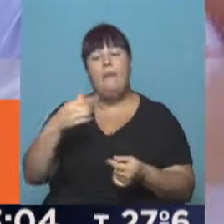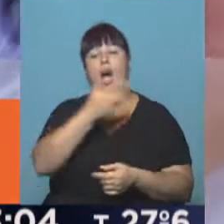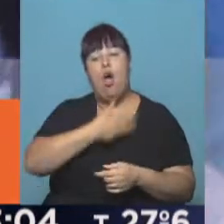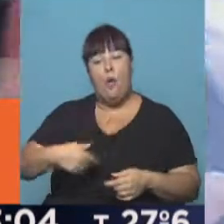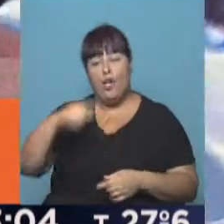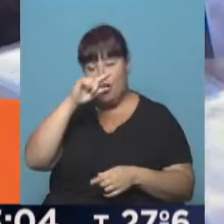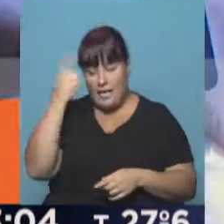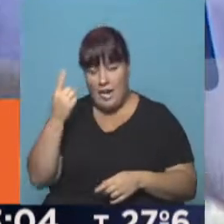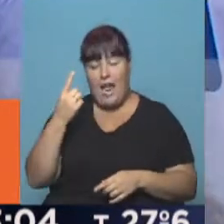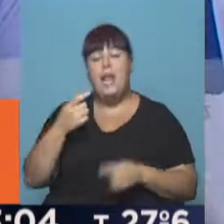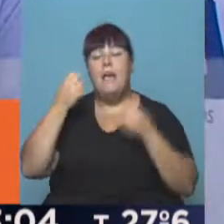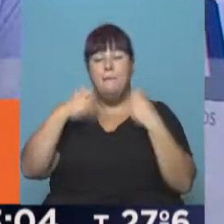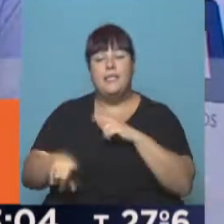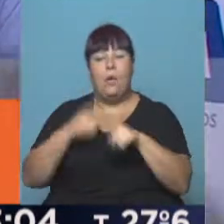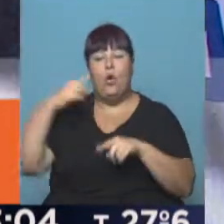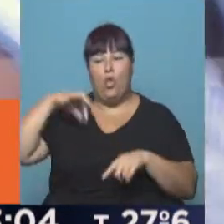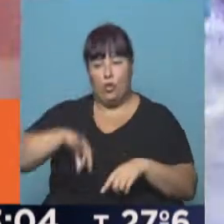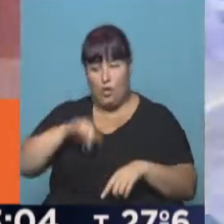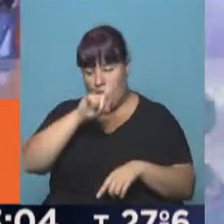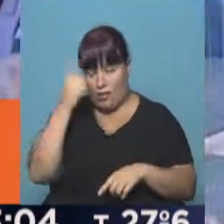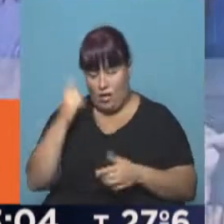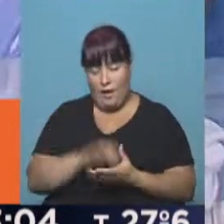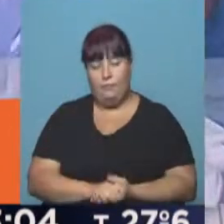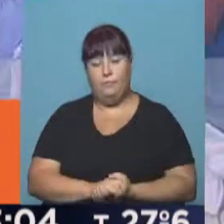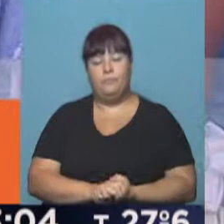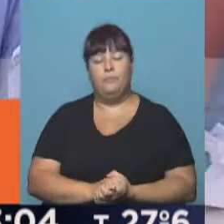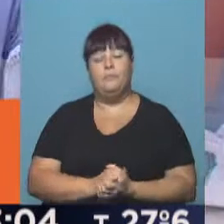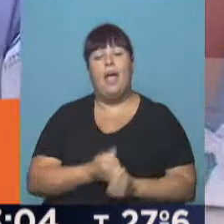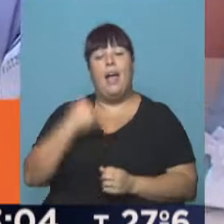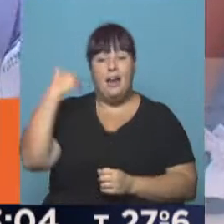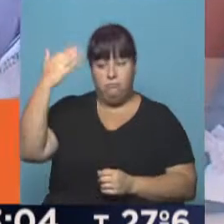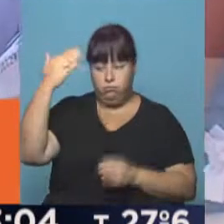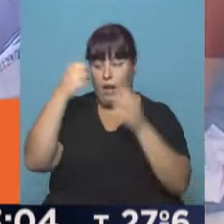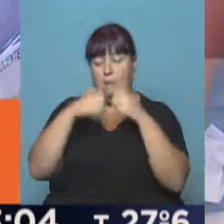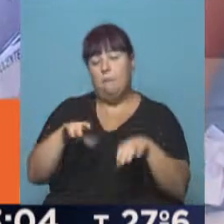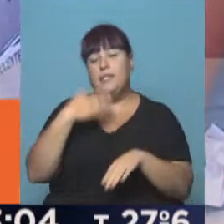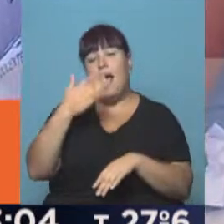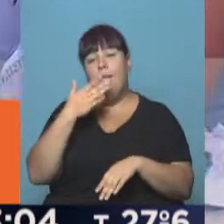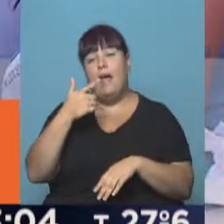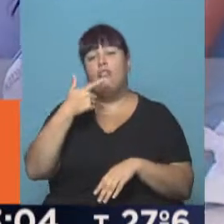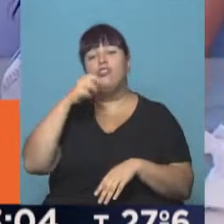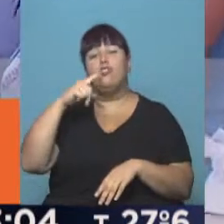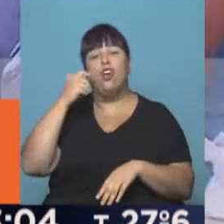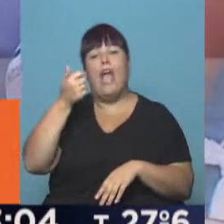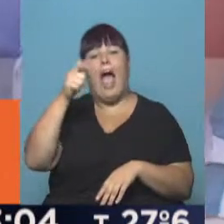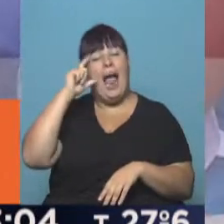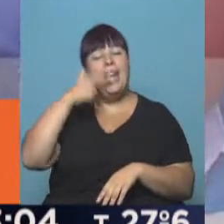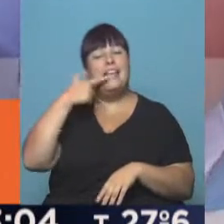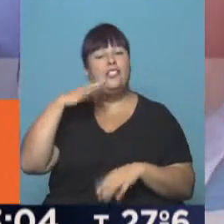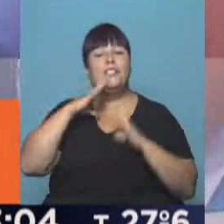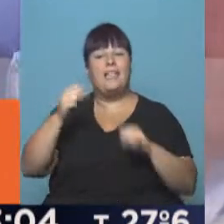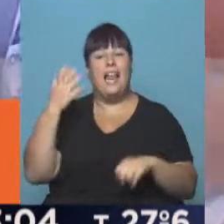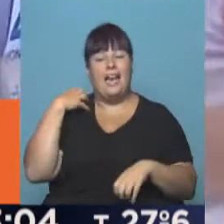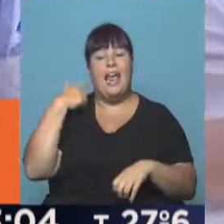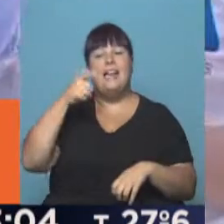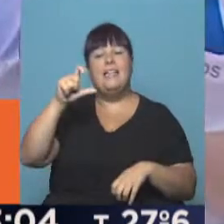gobierno nacional la apertura de paritarias. En el acto comenzó hablando Sonia Alessio, que es la secretaria general